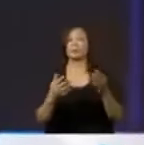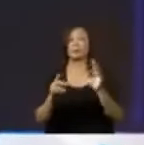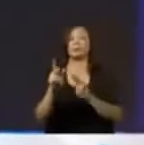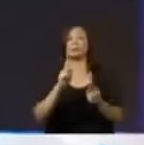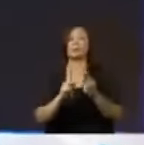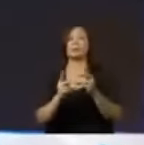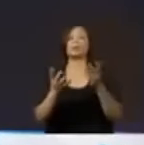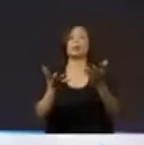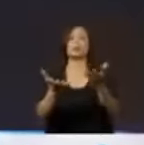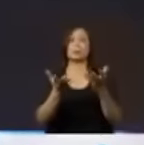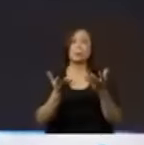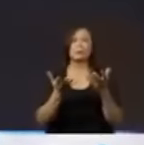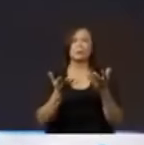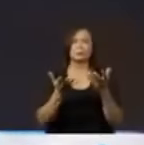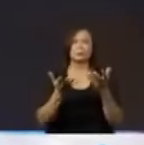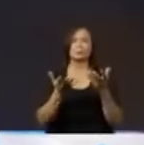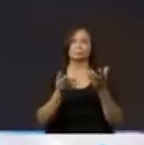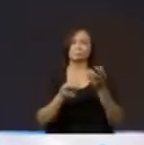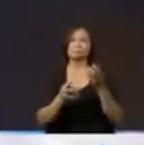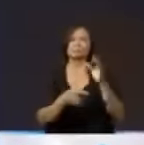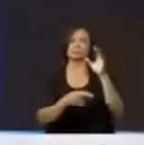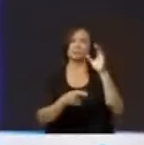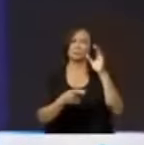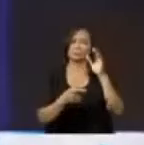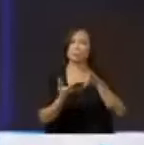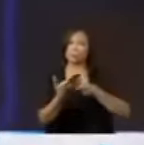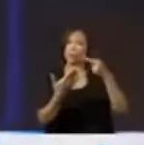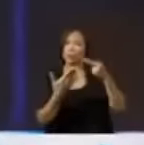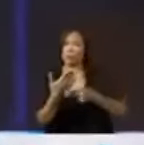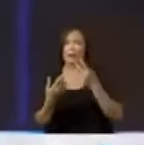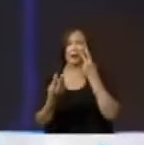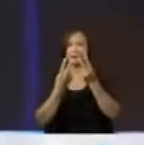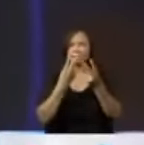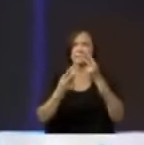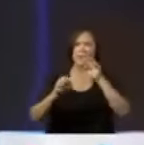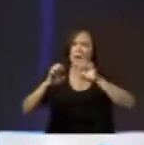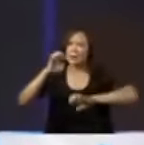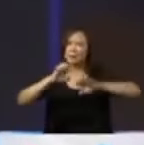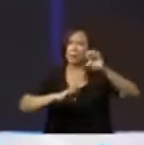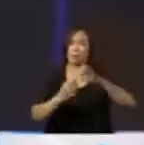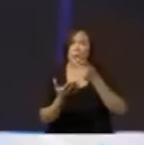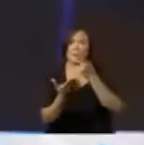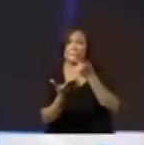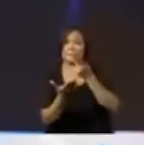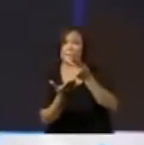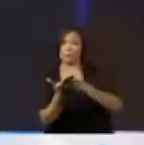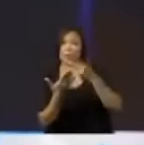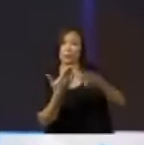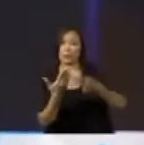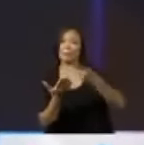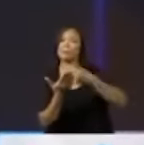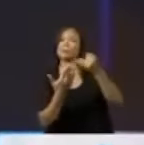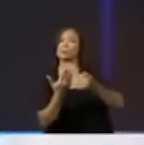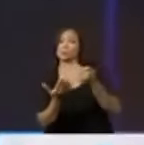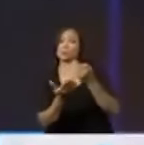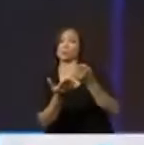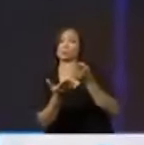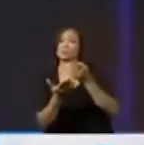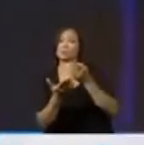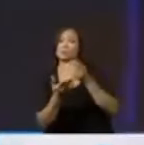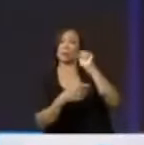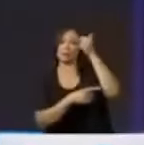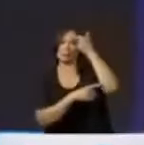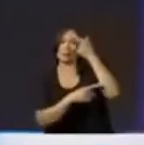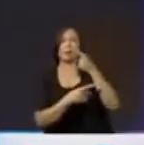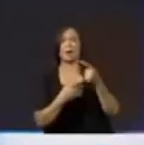al pueblo al que quiero que busquen nuestro programa de gobierno, que va en la dirección de garantizar un futuro seguro